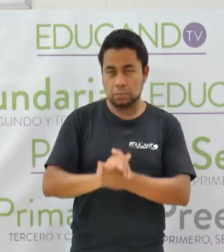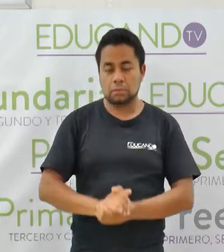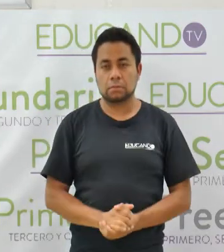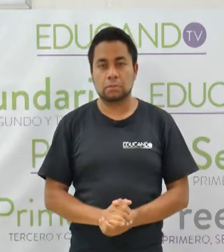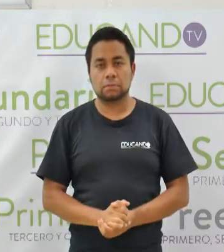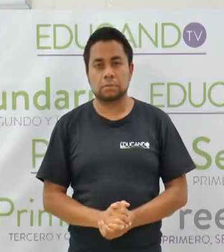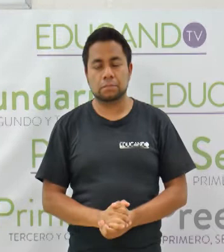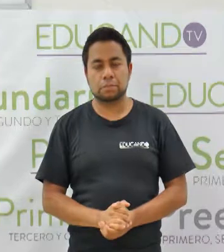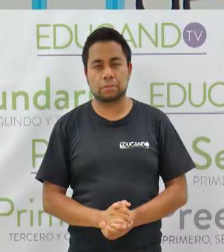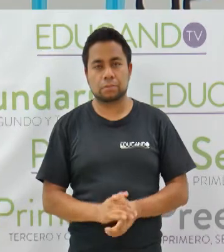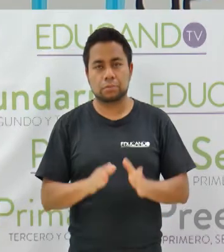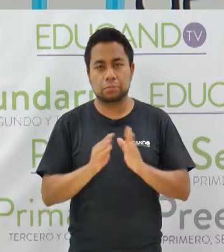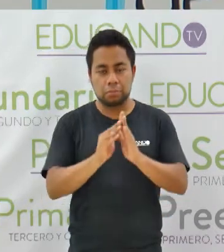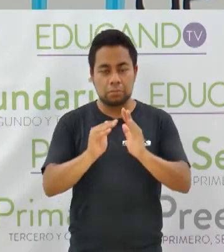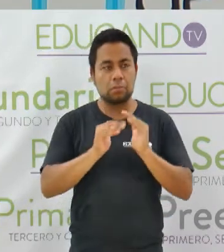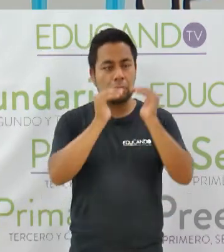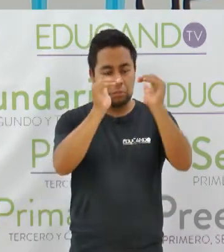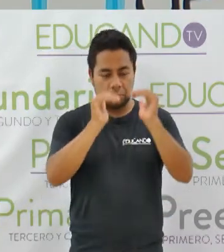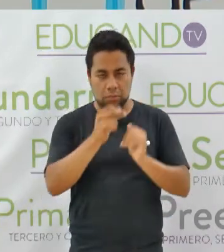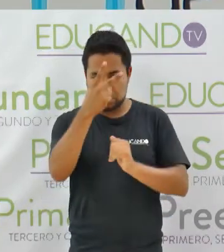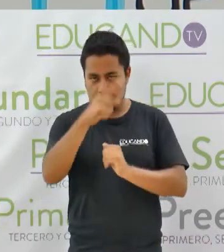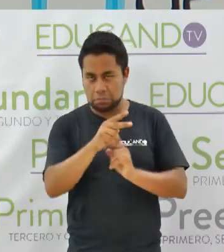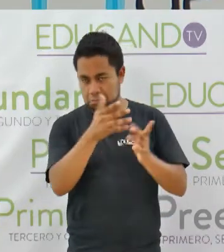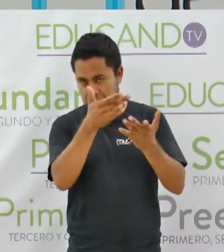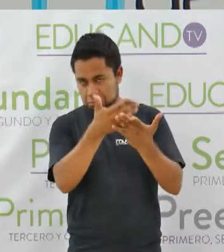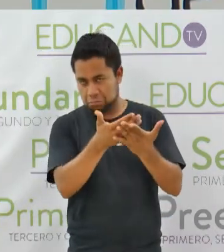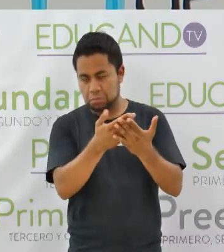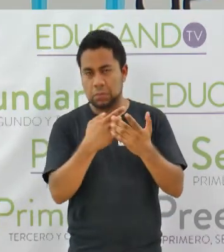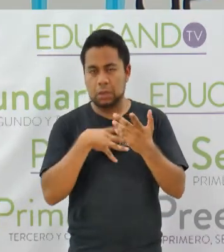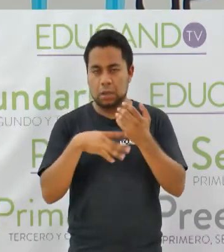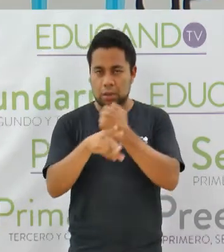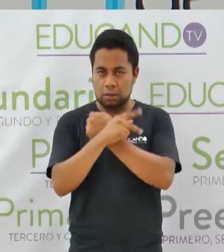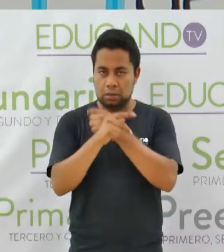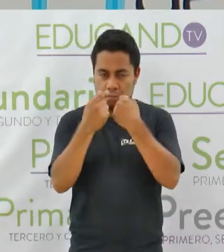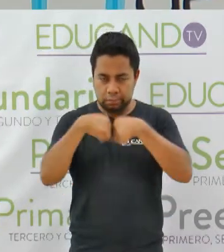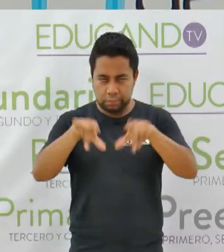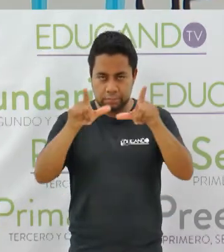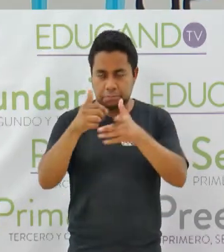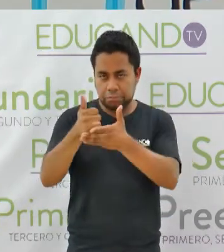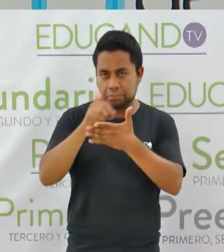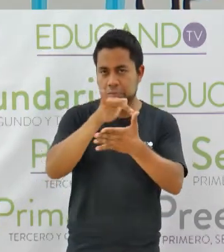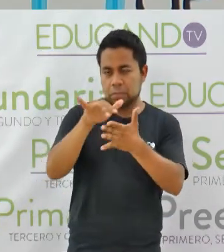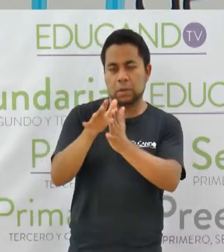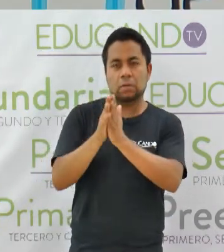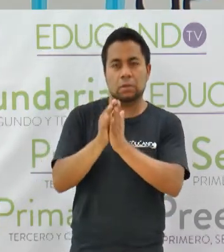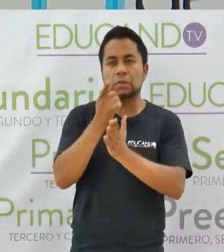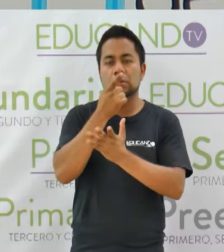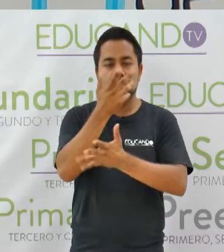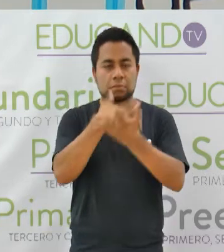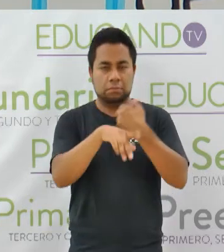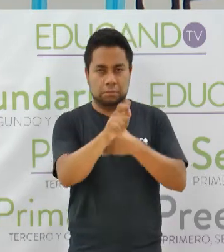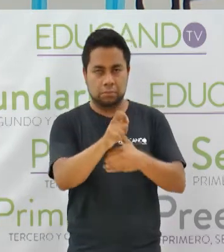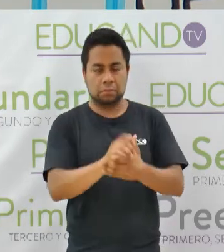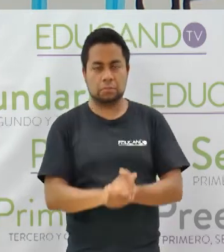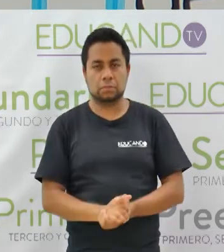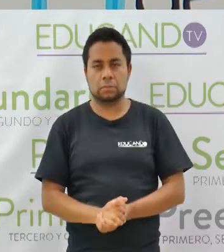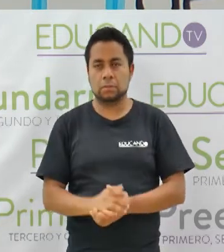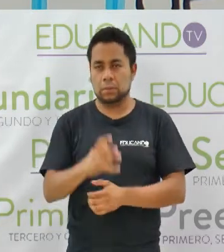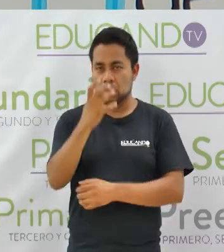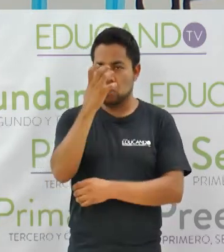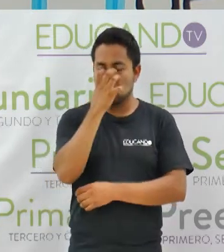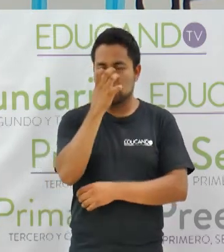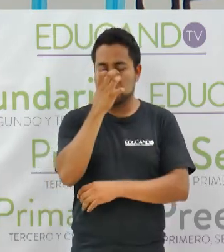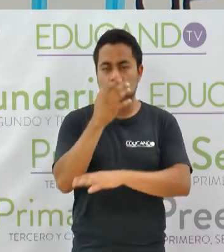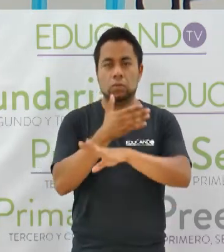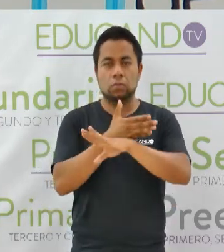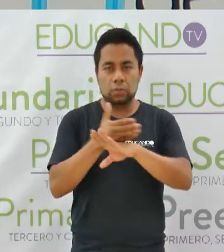esto. Vamos a quedarnos con la de arriba y con la de abajo. La tienes en pantalla. Ayúdame a leerla, por favor. Dice: el